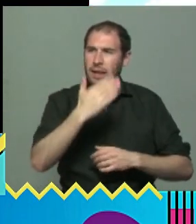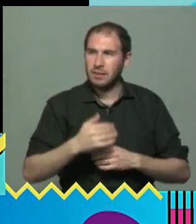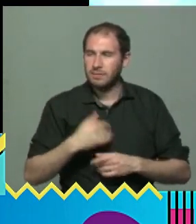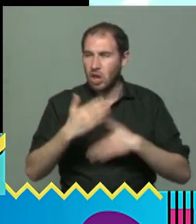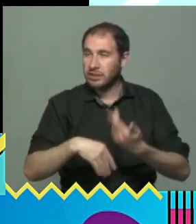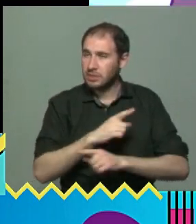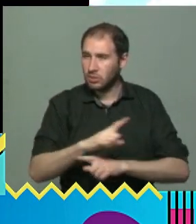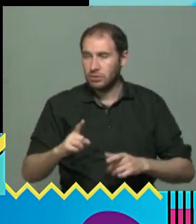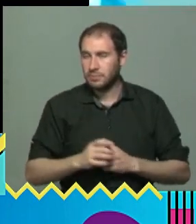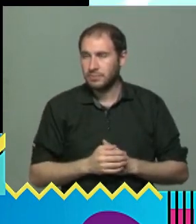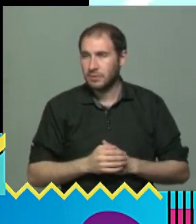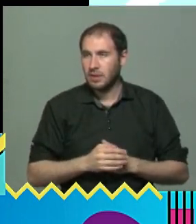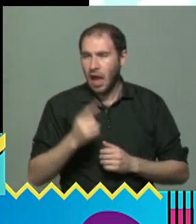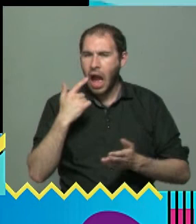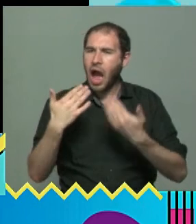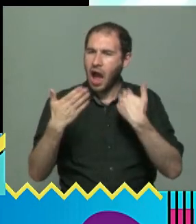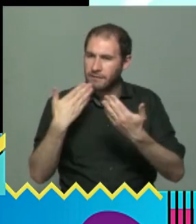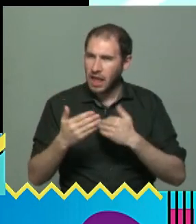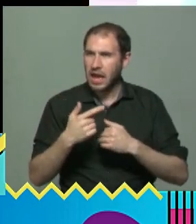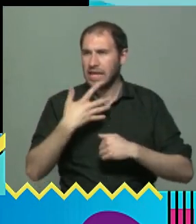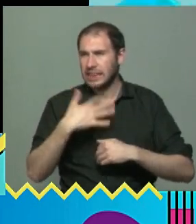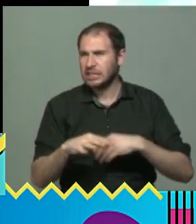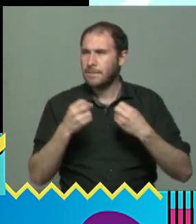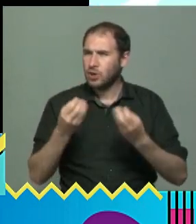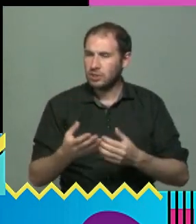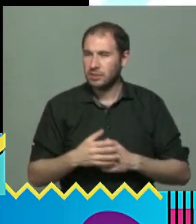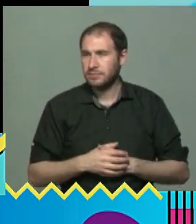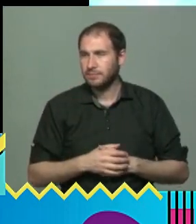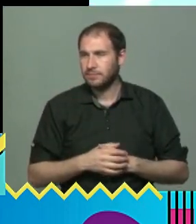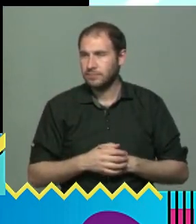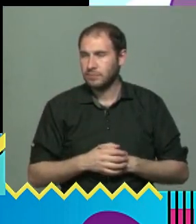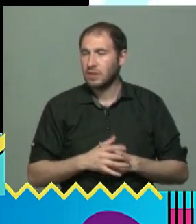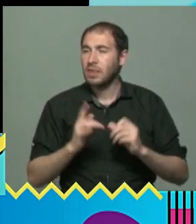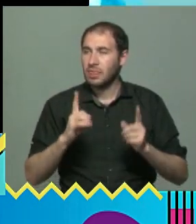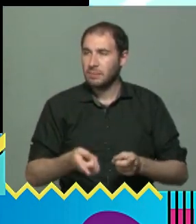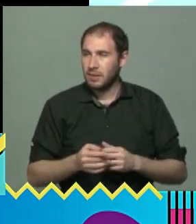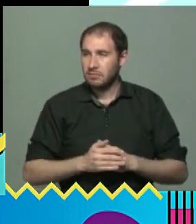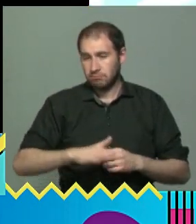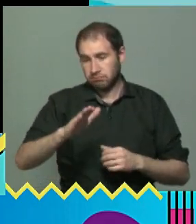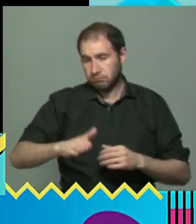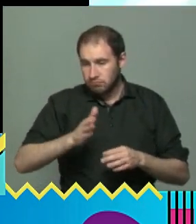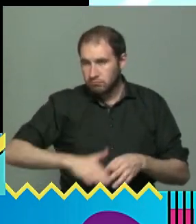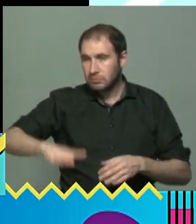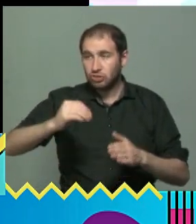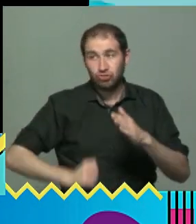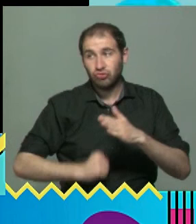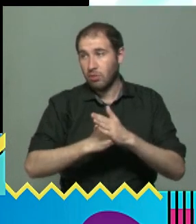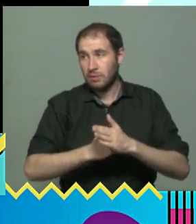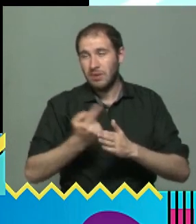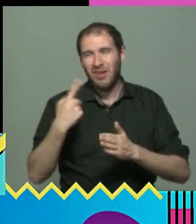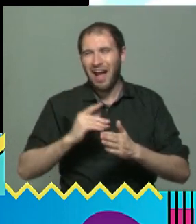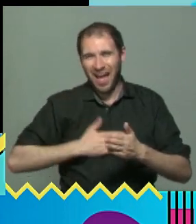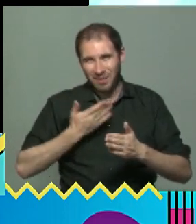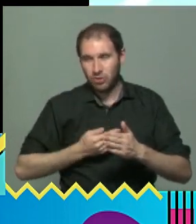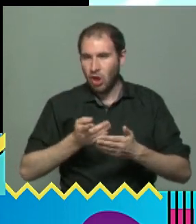acto de violencia, sino tratar de hablarlo, de entender por qué pasa, y también desde pequeños poner un límite, pero un límite amoroso,